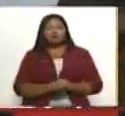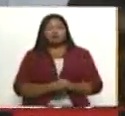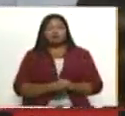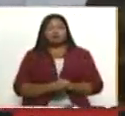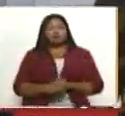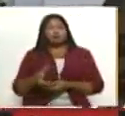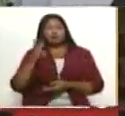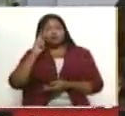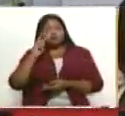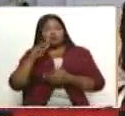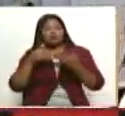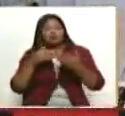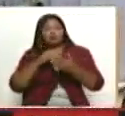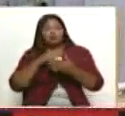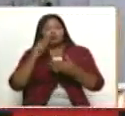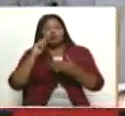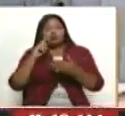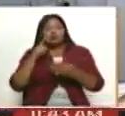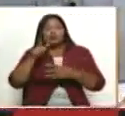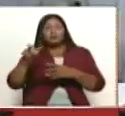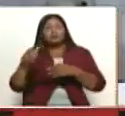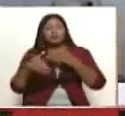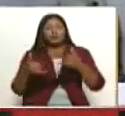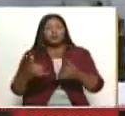y en directo las voces de las víctimas.